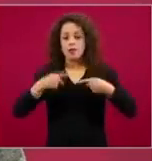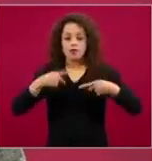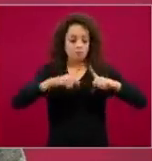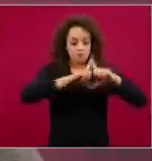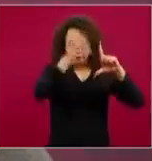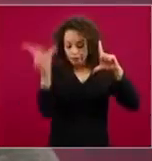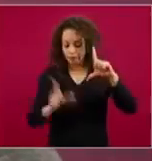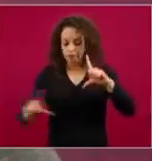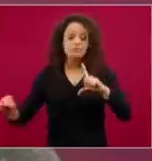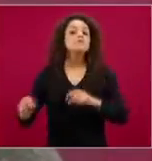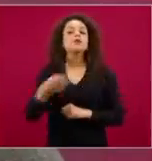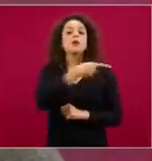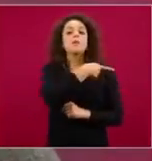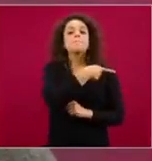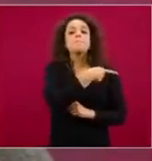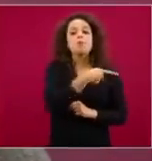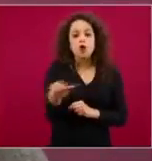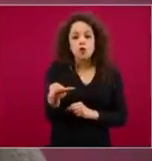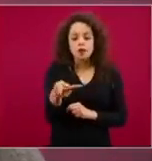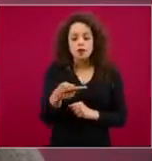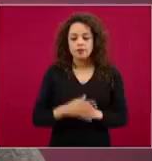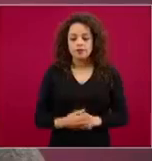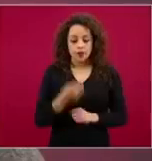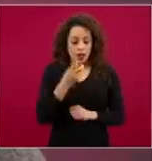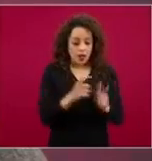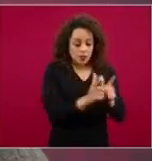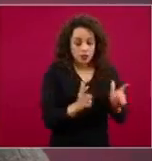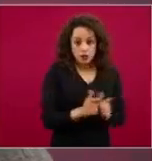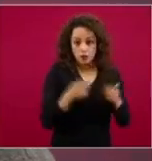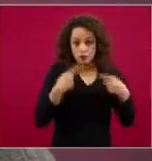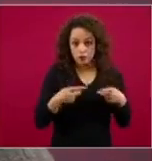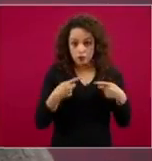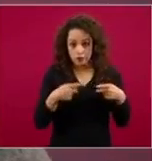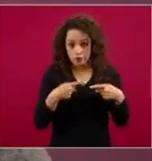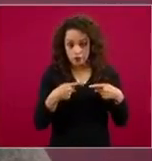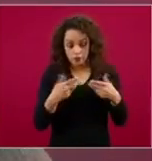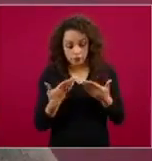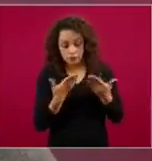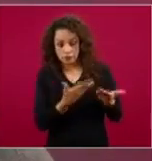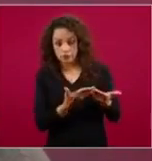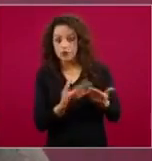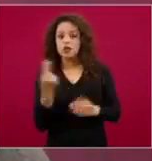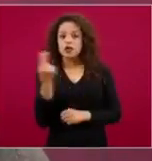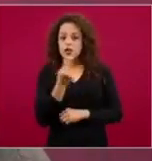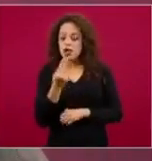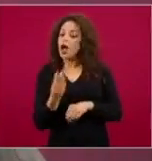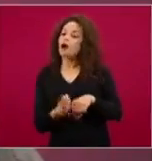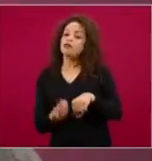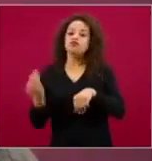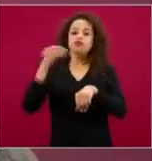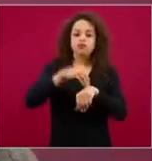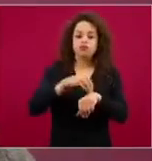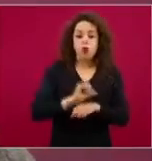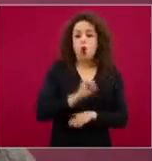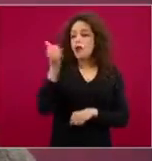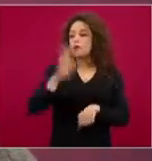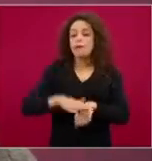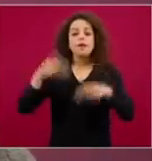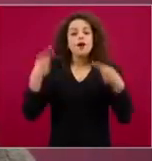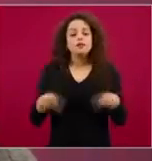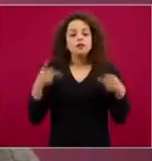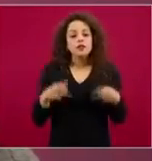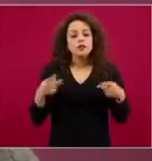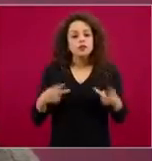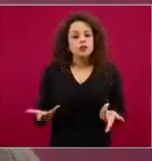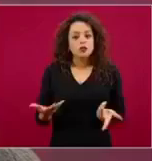pobreza. En este grupo de personas que están en condiciones de pobreza hay que agregarle otras personas que no están en condiciones